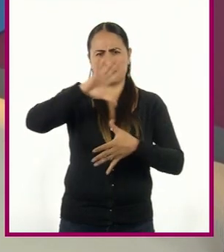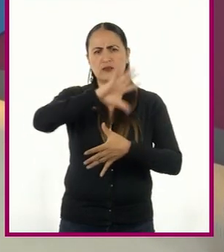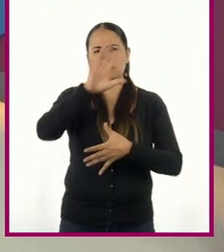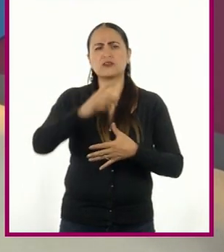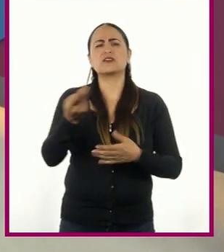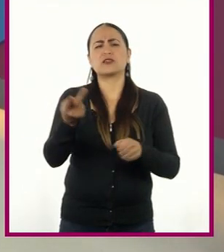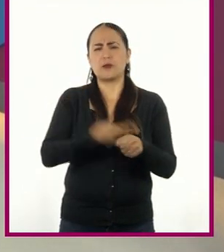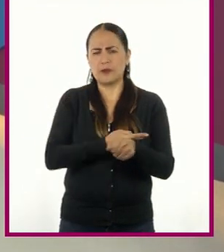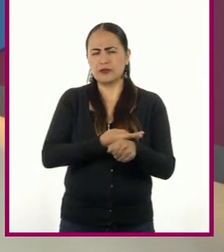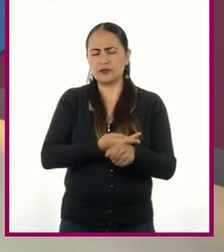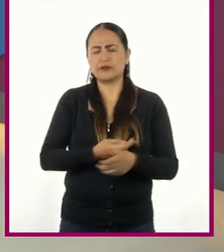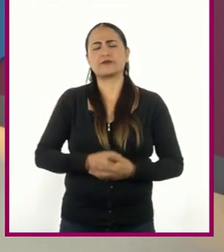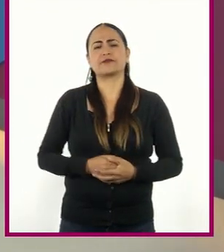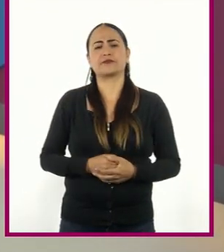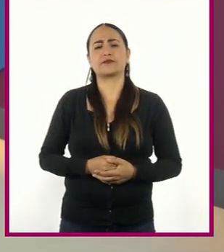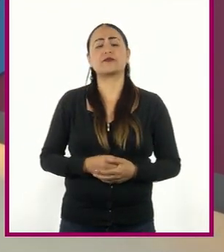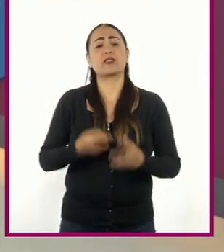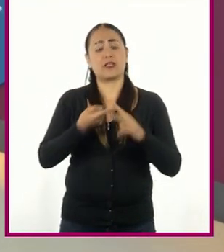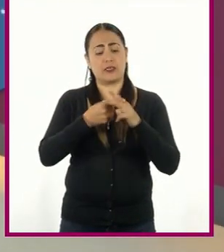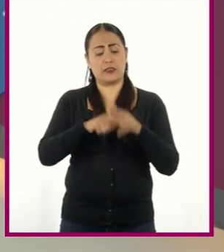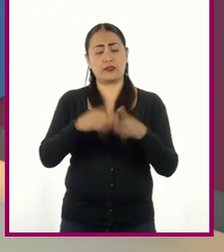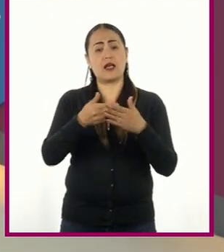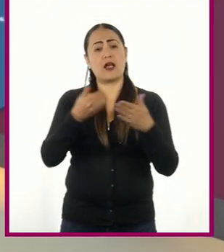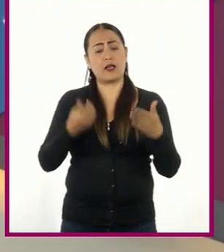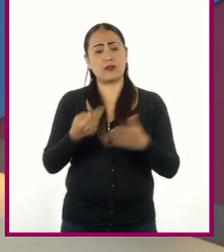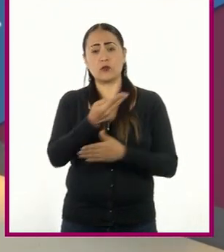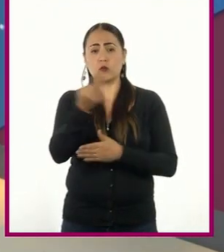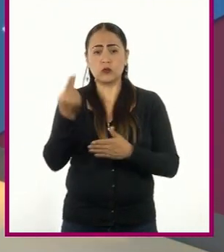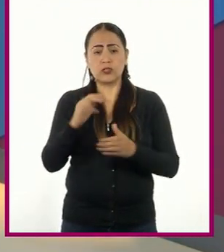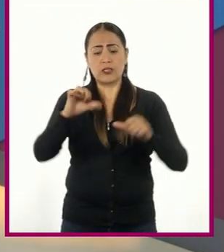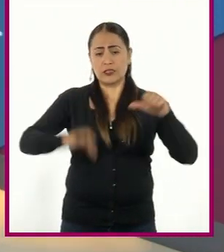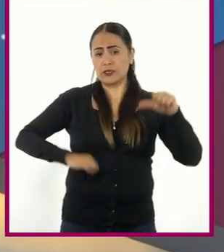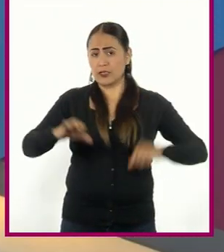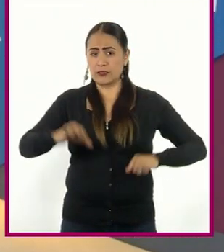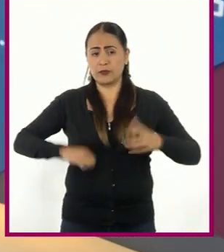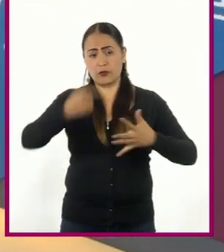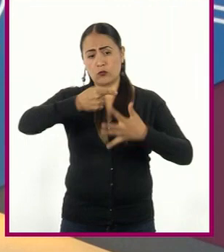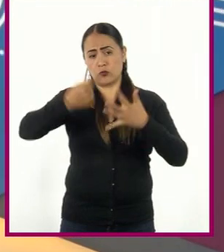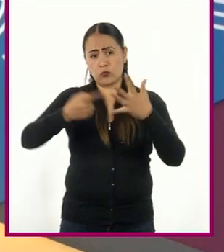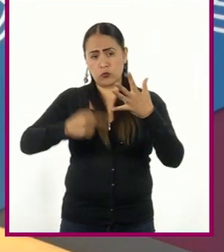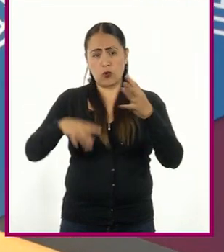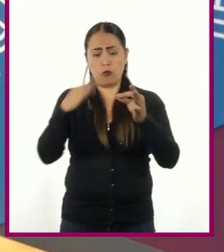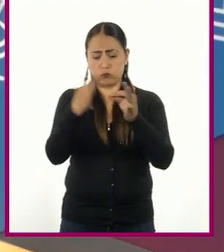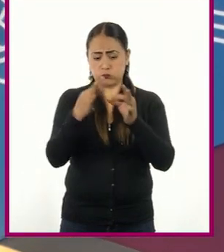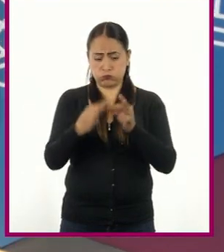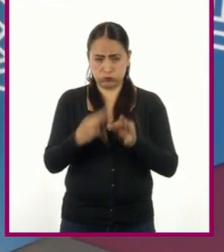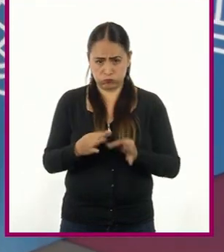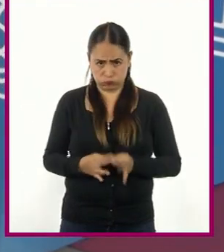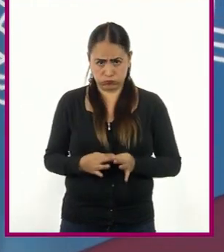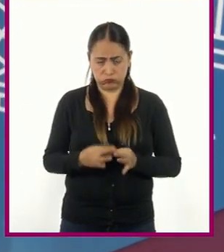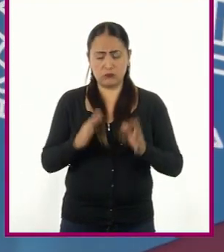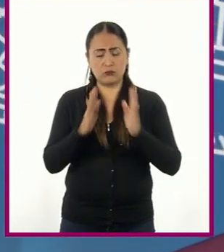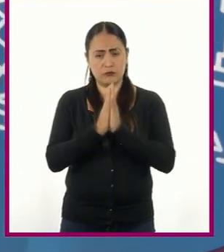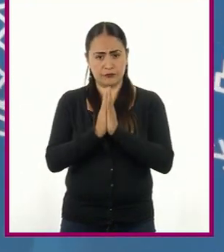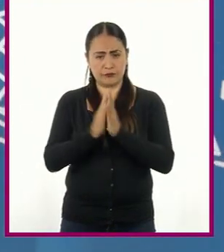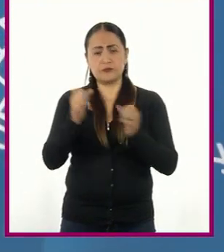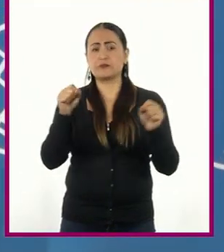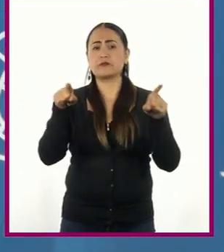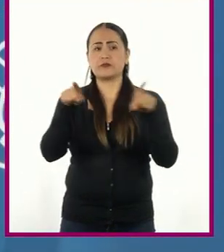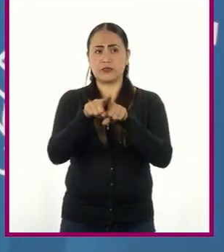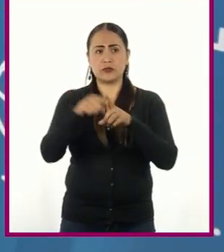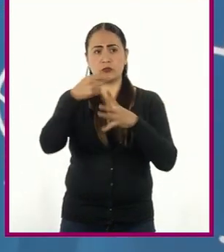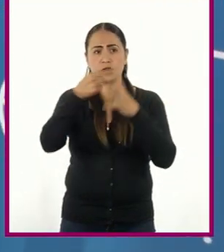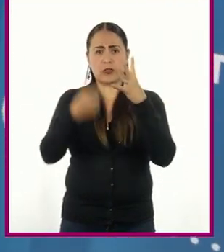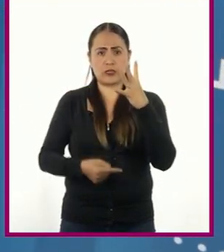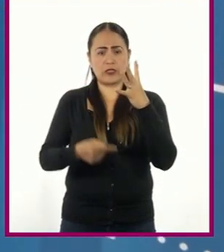de iniciar, les recuerdo que es importante que participen en las actividades planteadas a lo largo de la sesión. Del mismo modo, les